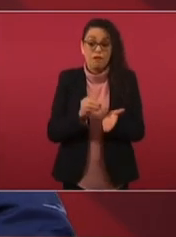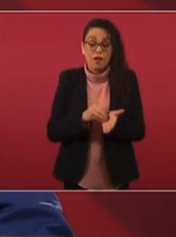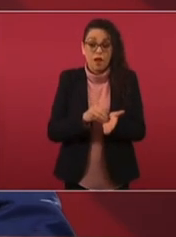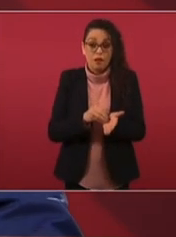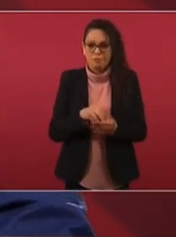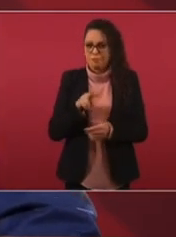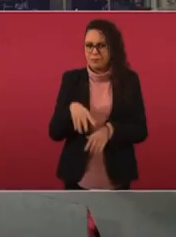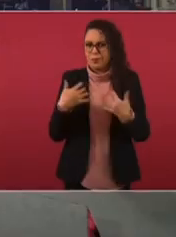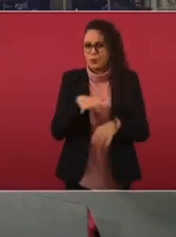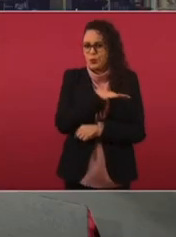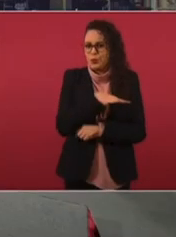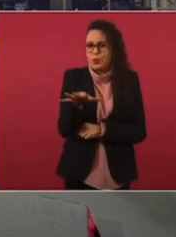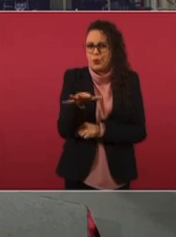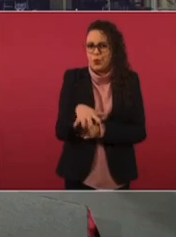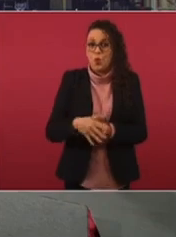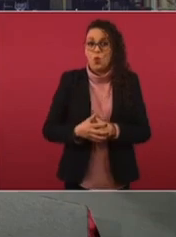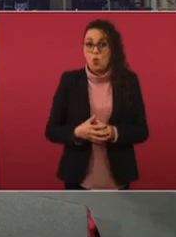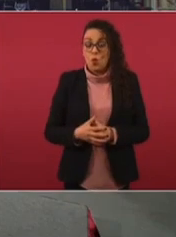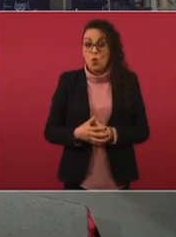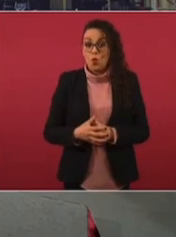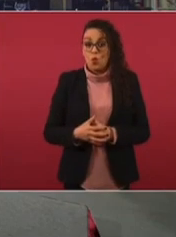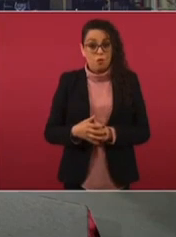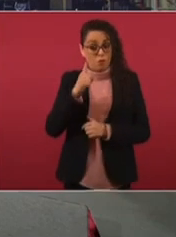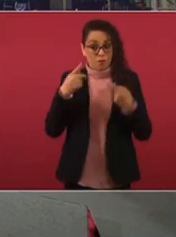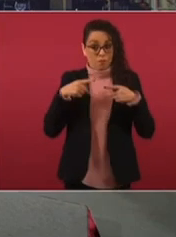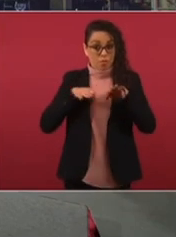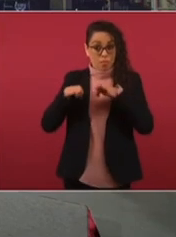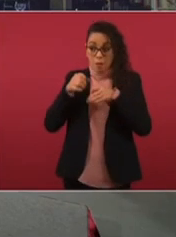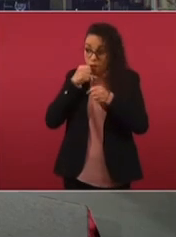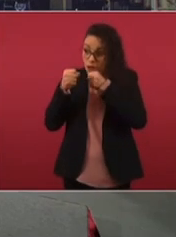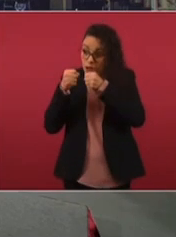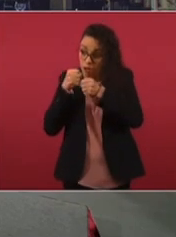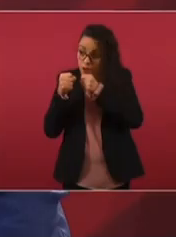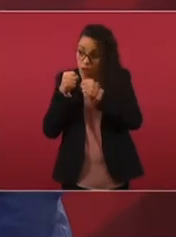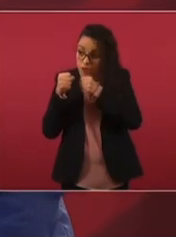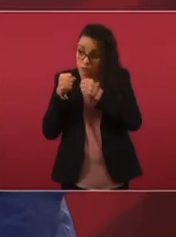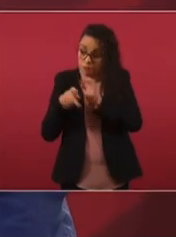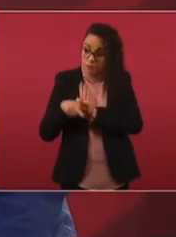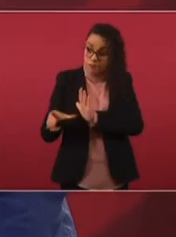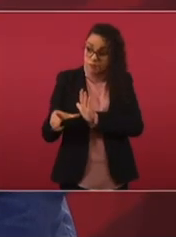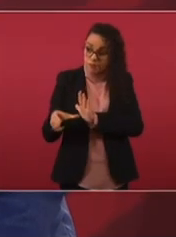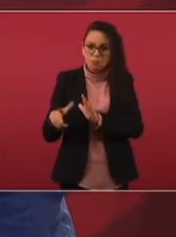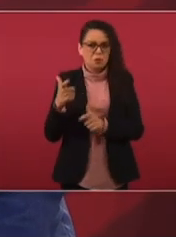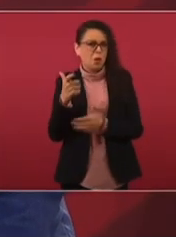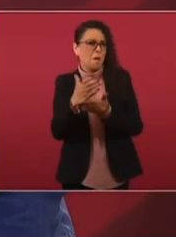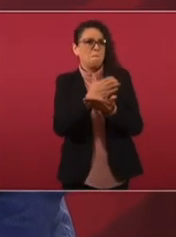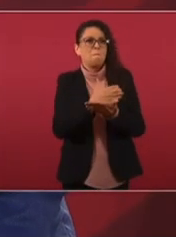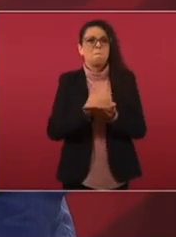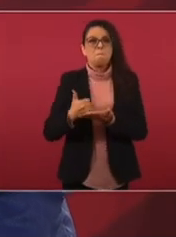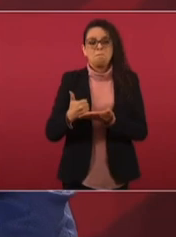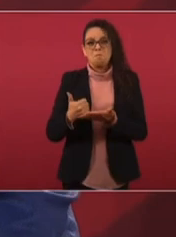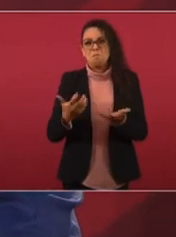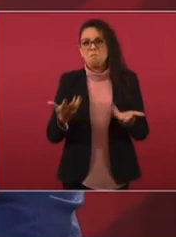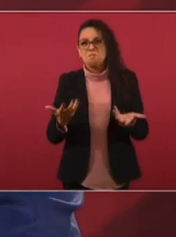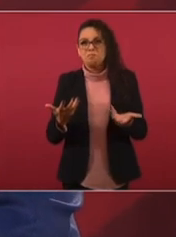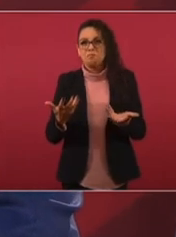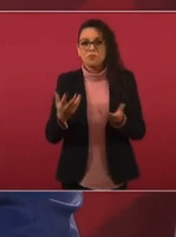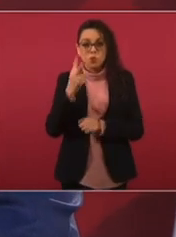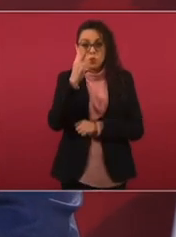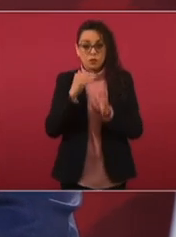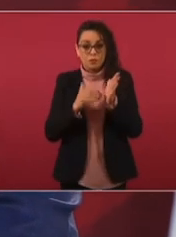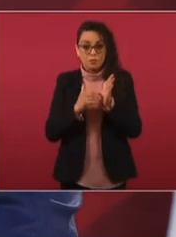increíble que un periodista llegue a ganar Como dos